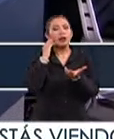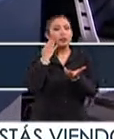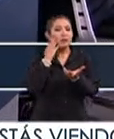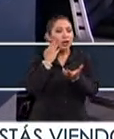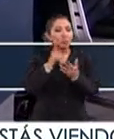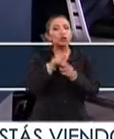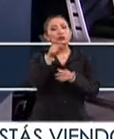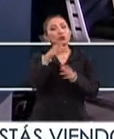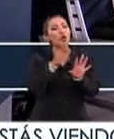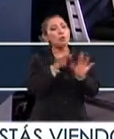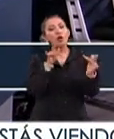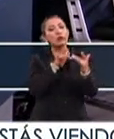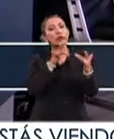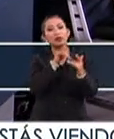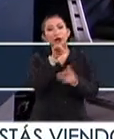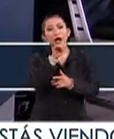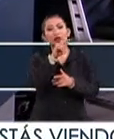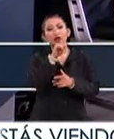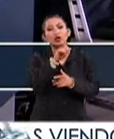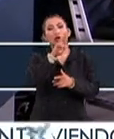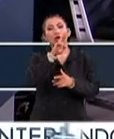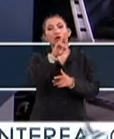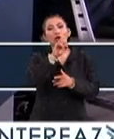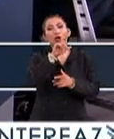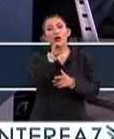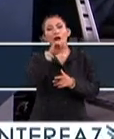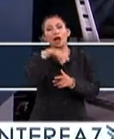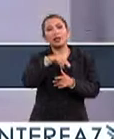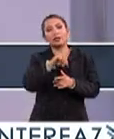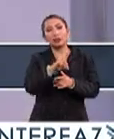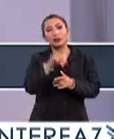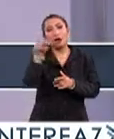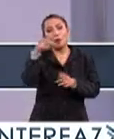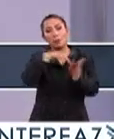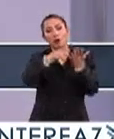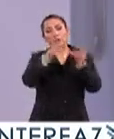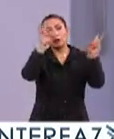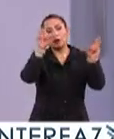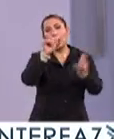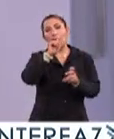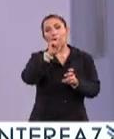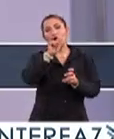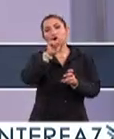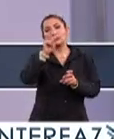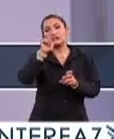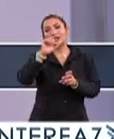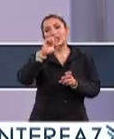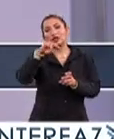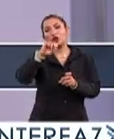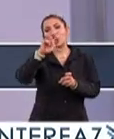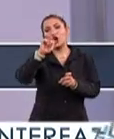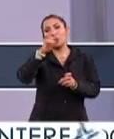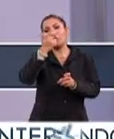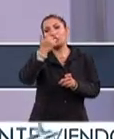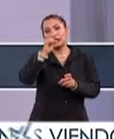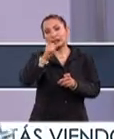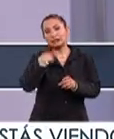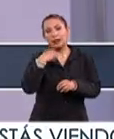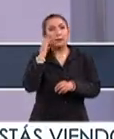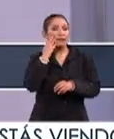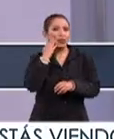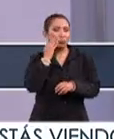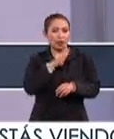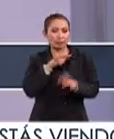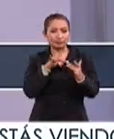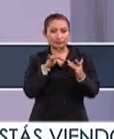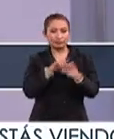Antonio, ¿a ti cómo te seguimos? Bueno, como Antonio Rowland en Facebook y bueno, al proyecto como tal en Apolo Technologies, ahí tenemos la página en Facebook también. Perfecto,